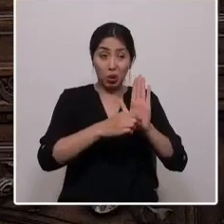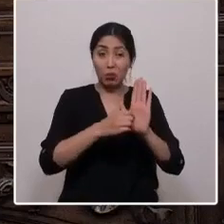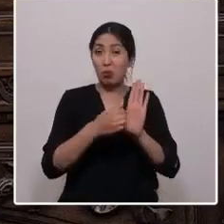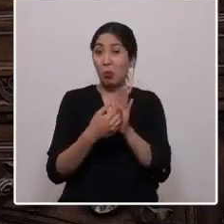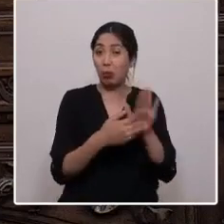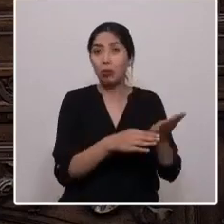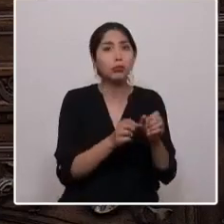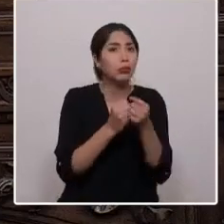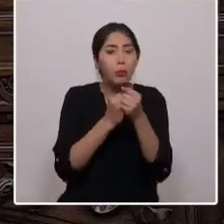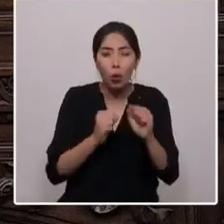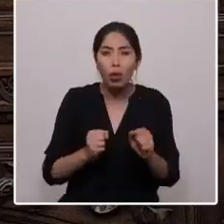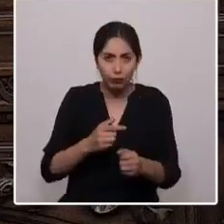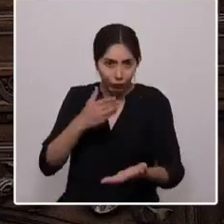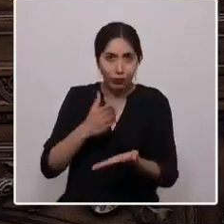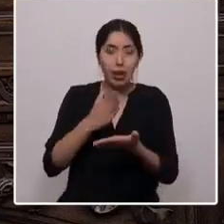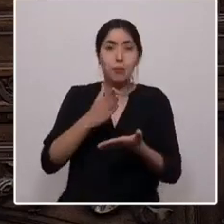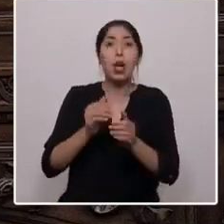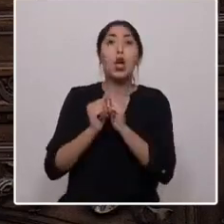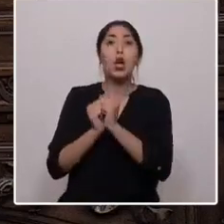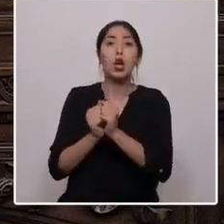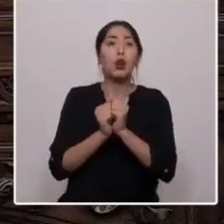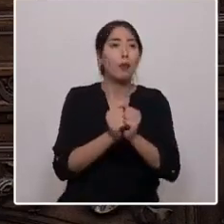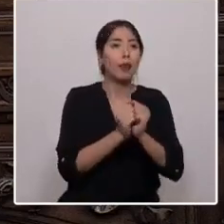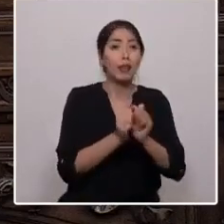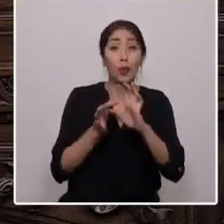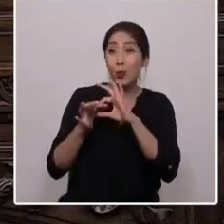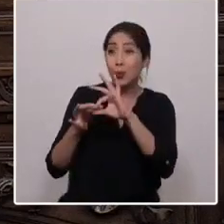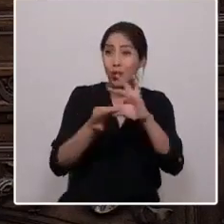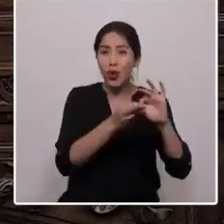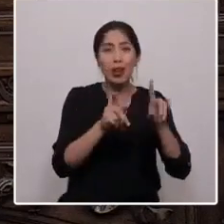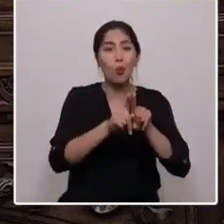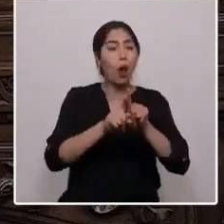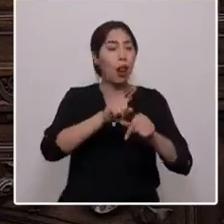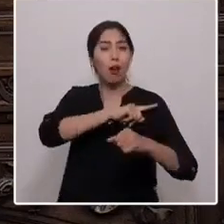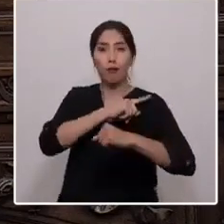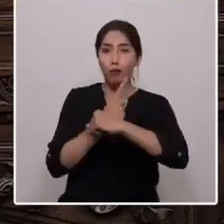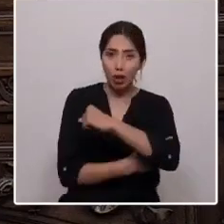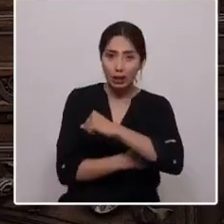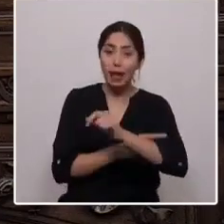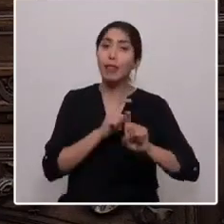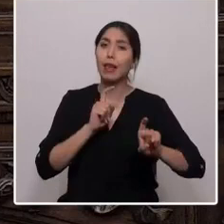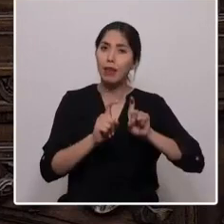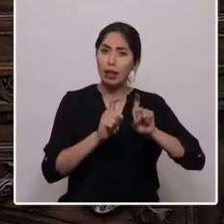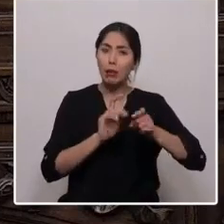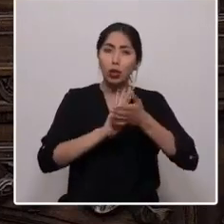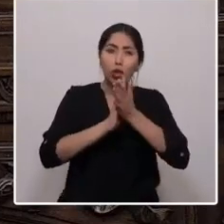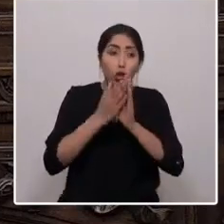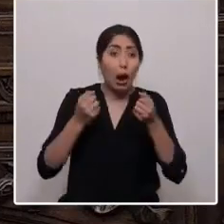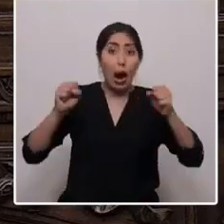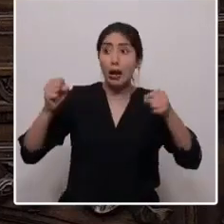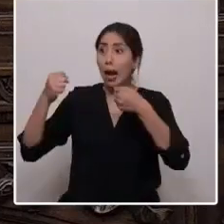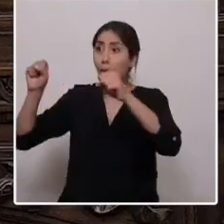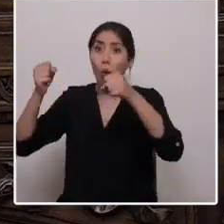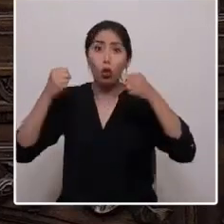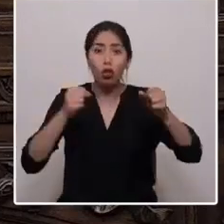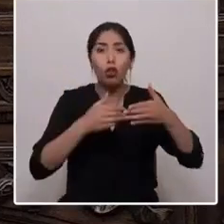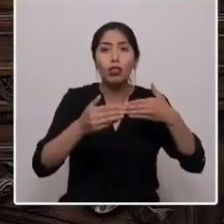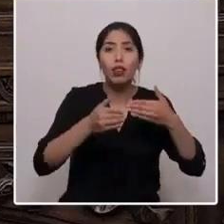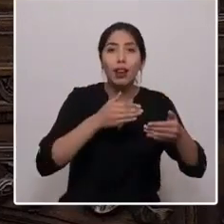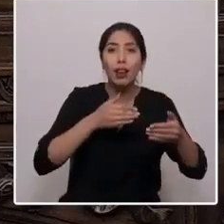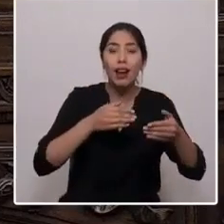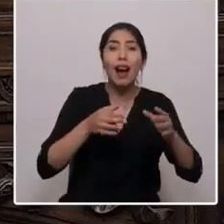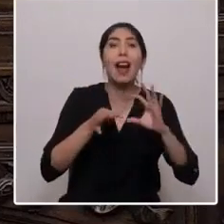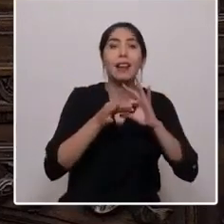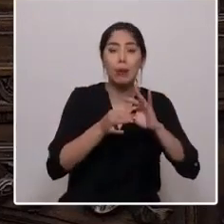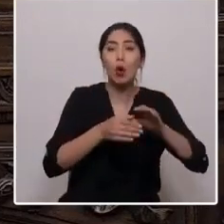compañeros y compañeras la unión hace la fuerza defendamos lo que ganamos en la calle cuidemos con cariño y amor este proceso